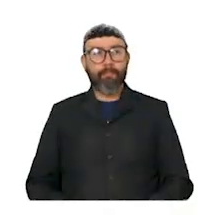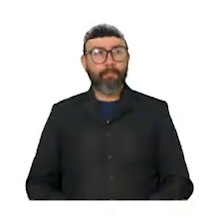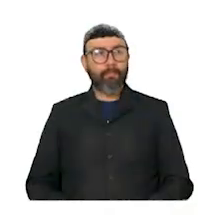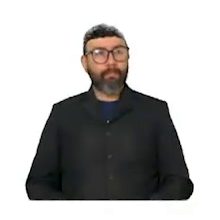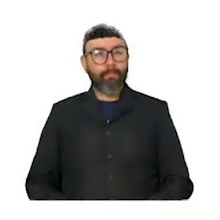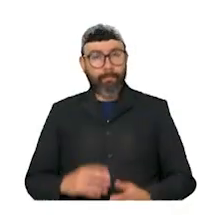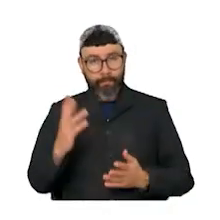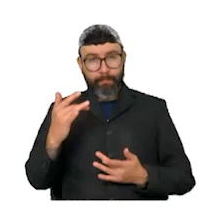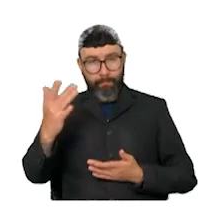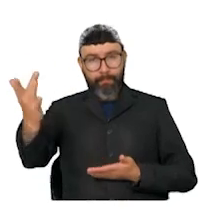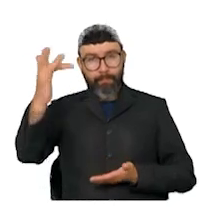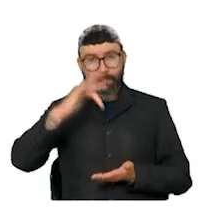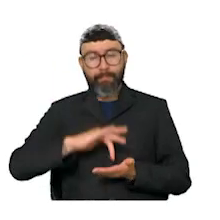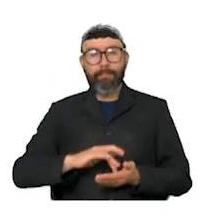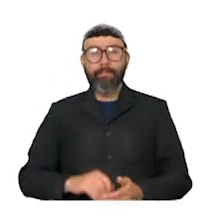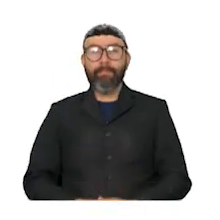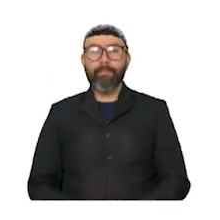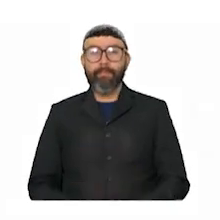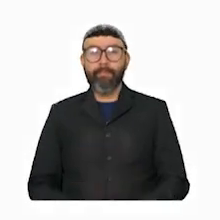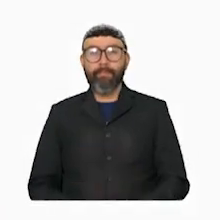te esperamos